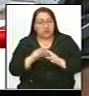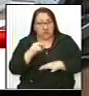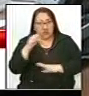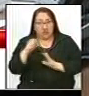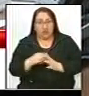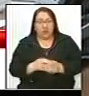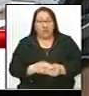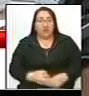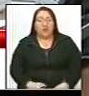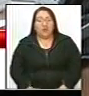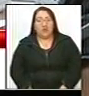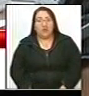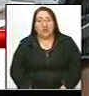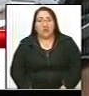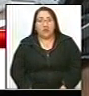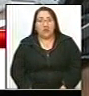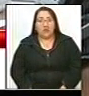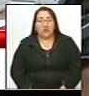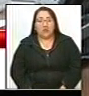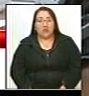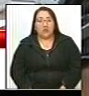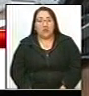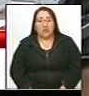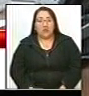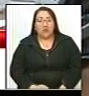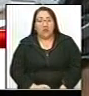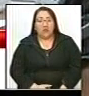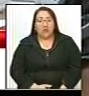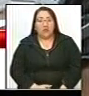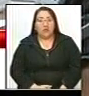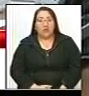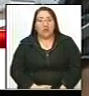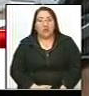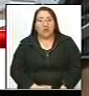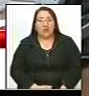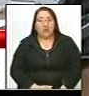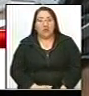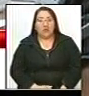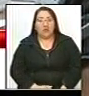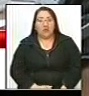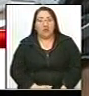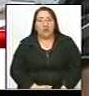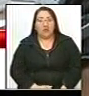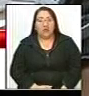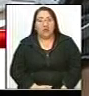proyecto. Con lo cual, digamos, la relación con la agencia japonesa